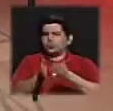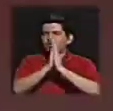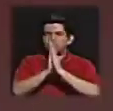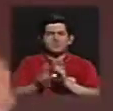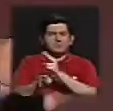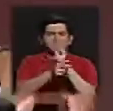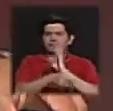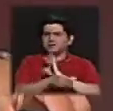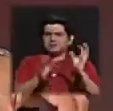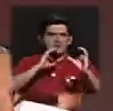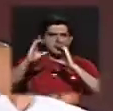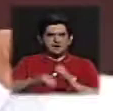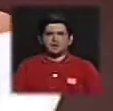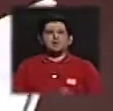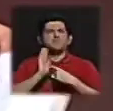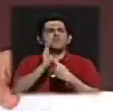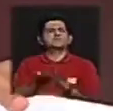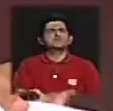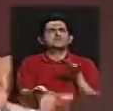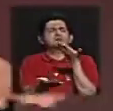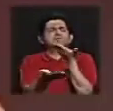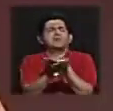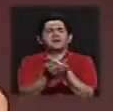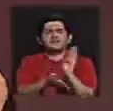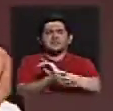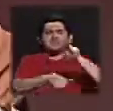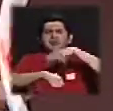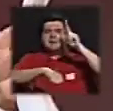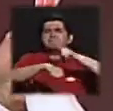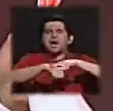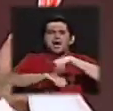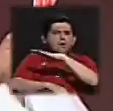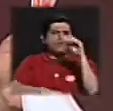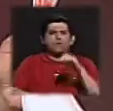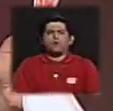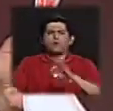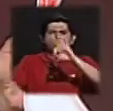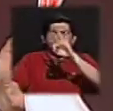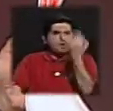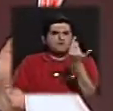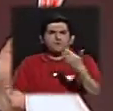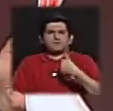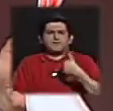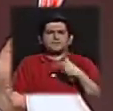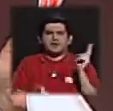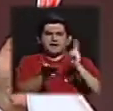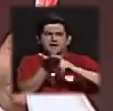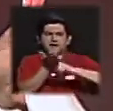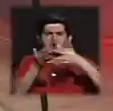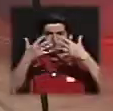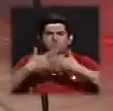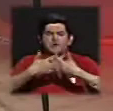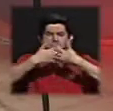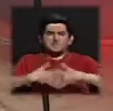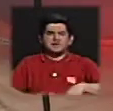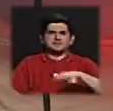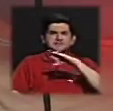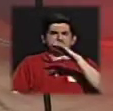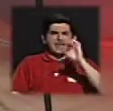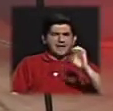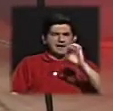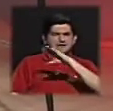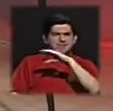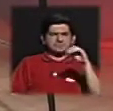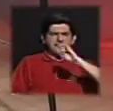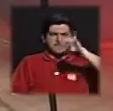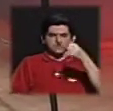SUTEL que me enseñe el cartel de licitación con el Banco Nacional, ni cómo quedó el contrato con la empresa Ernst & Young. Yo quiero